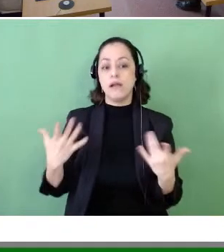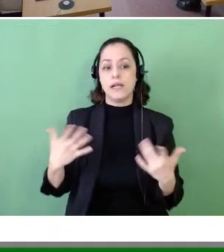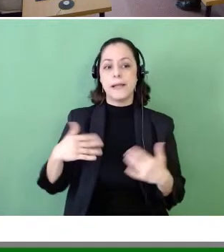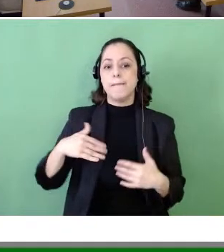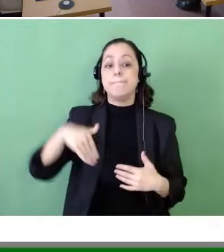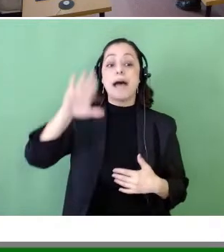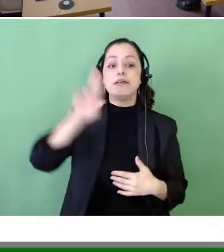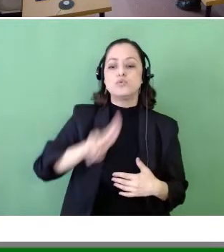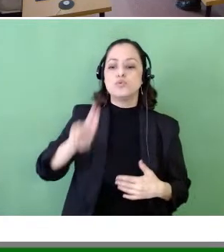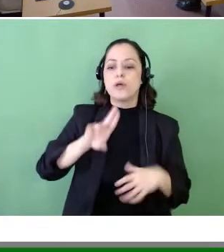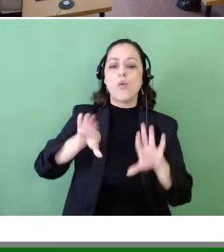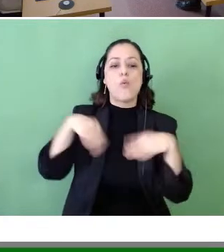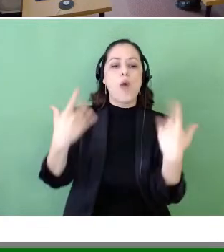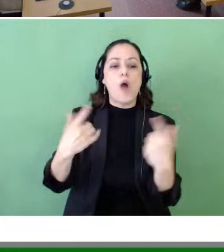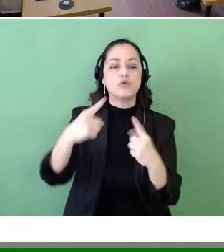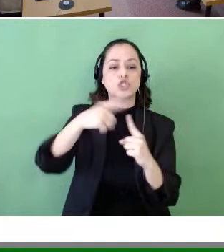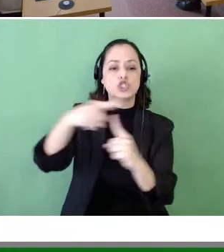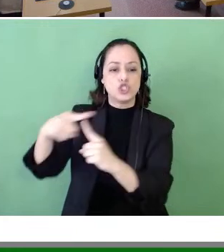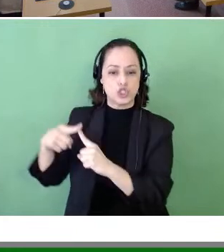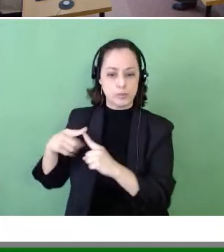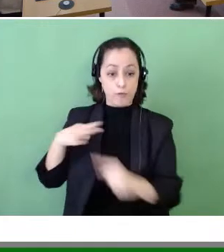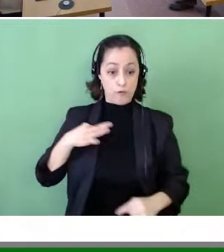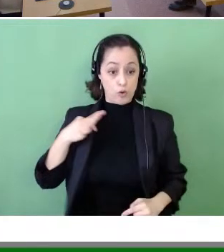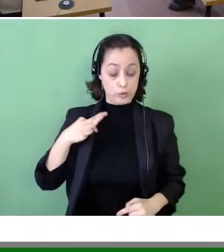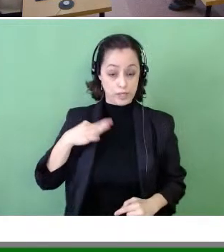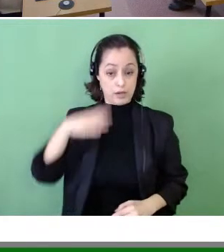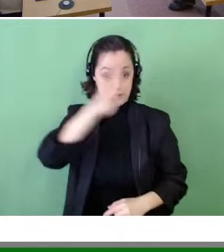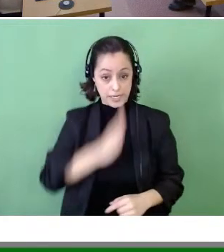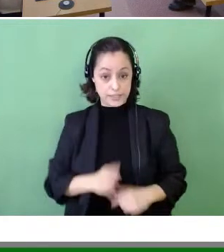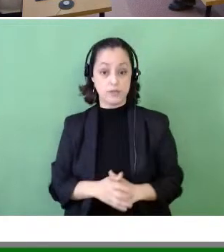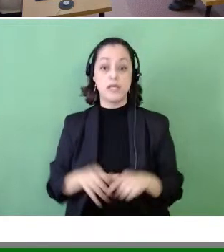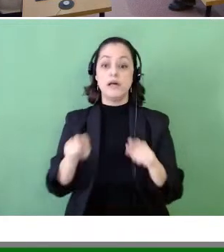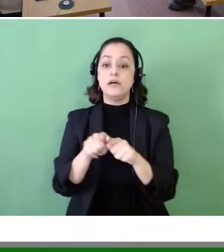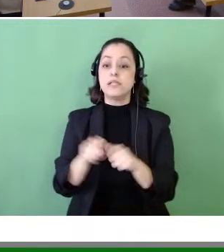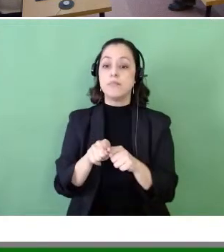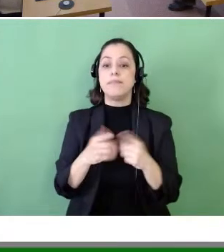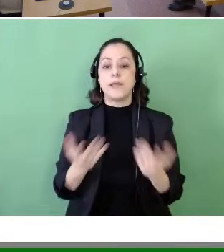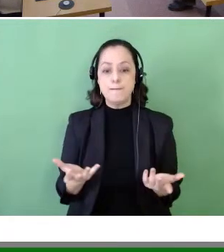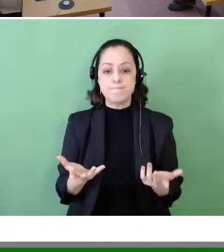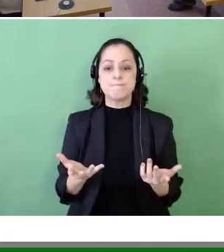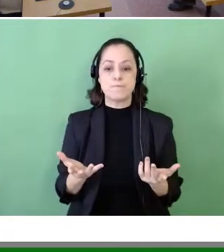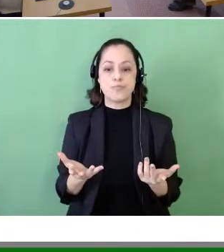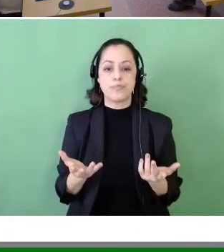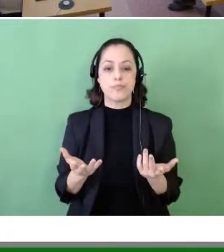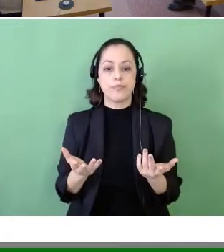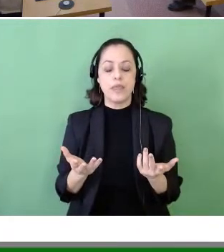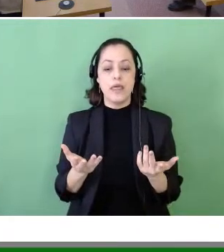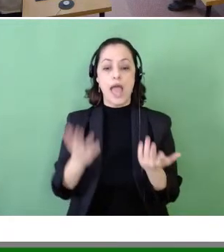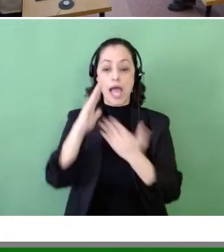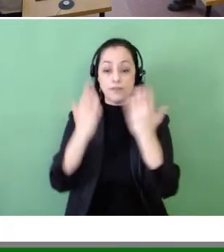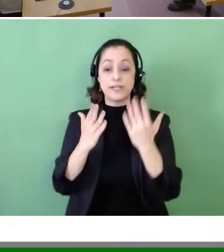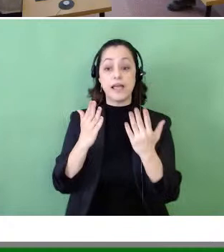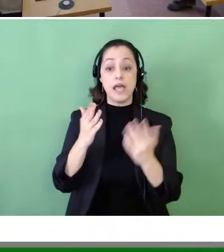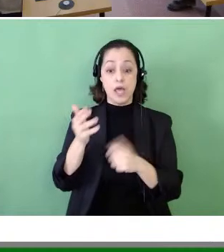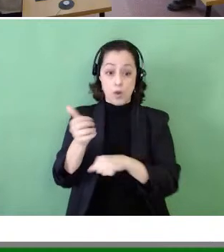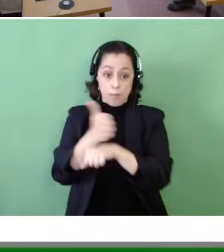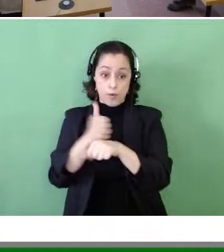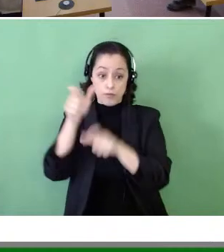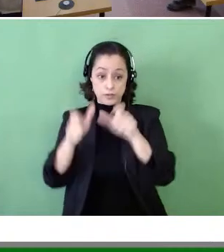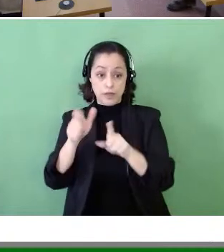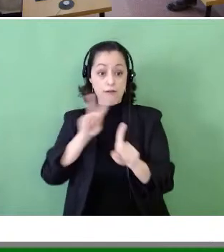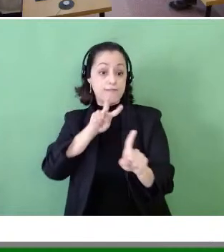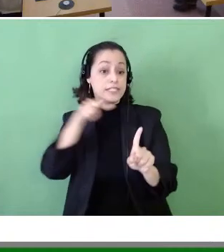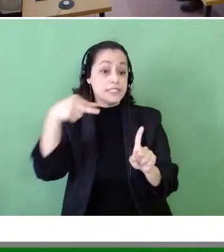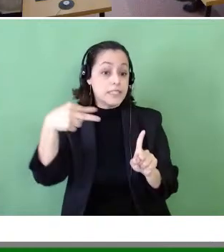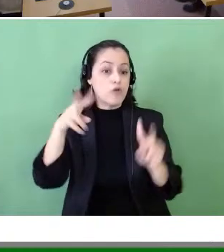actualmente. Describimos también la visión de los profesionales acerca del mercado laboral y también de la formación.